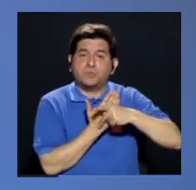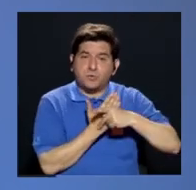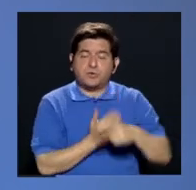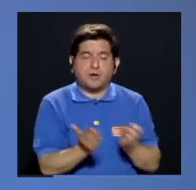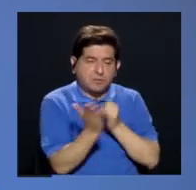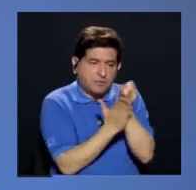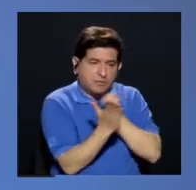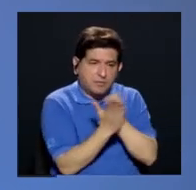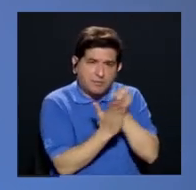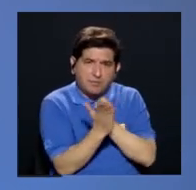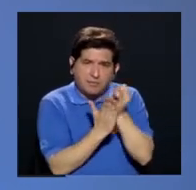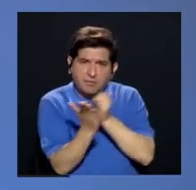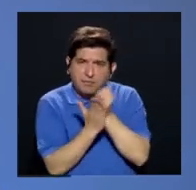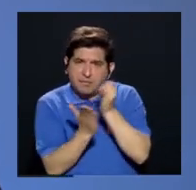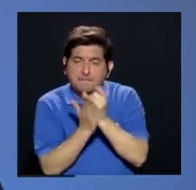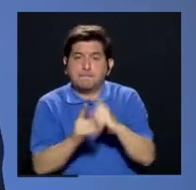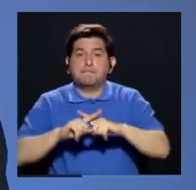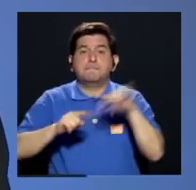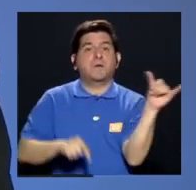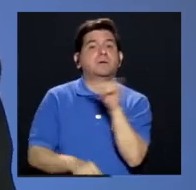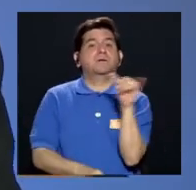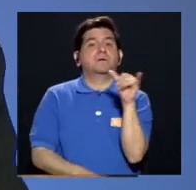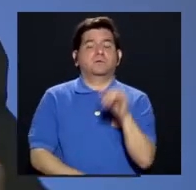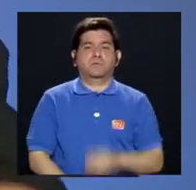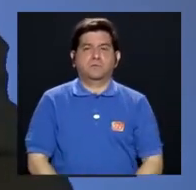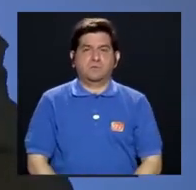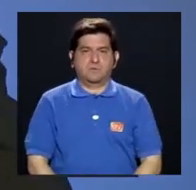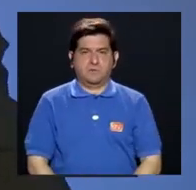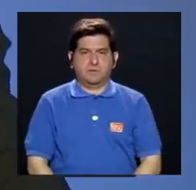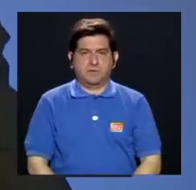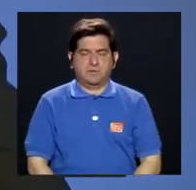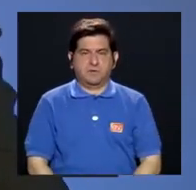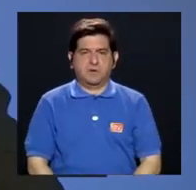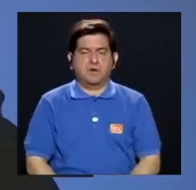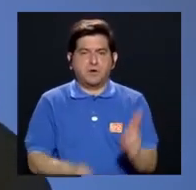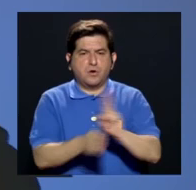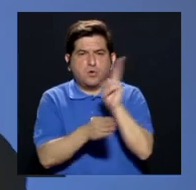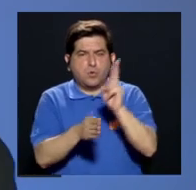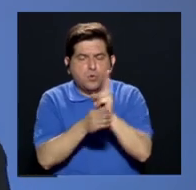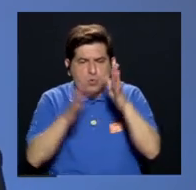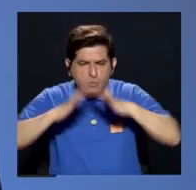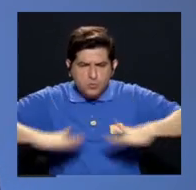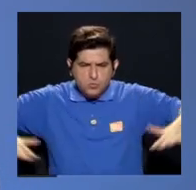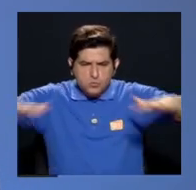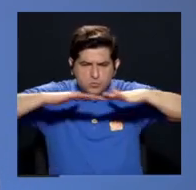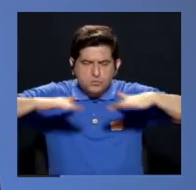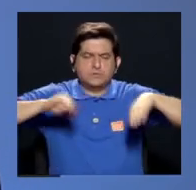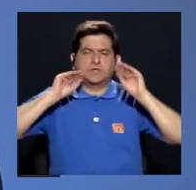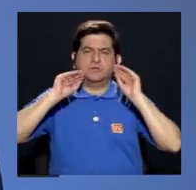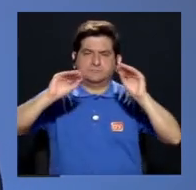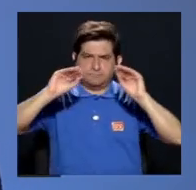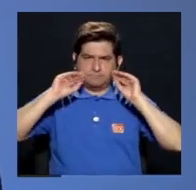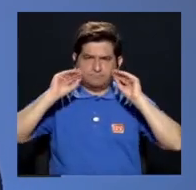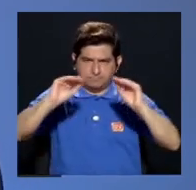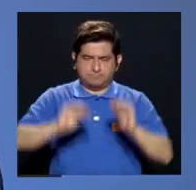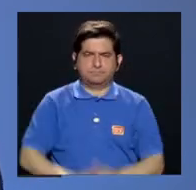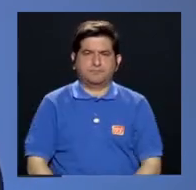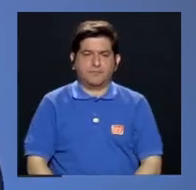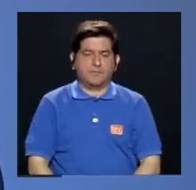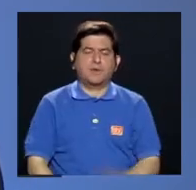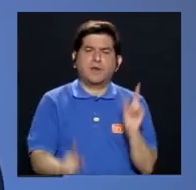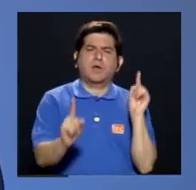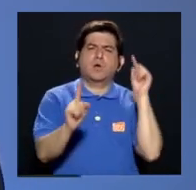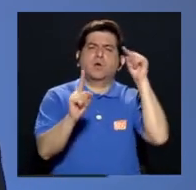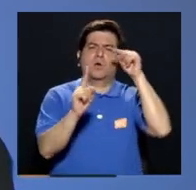de investigación, pero también a través de espacios académicos que tienen